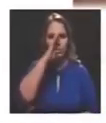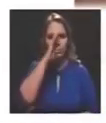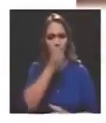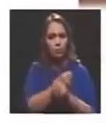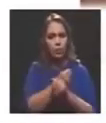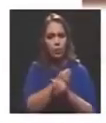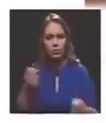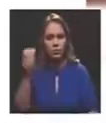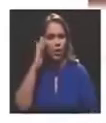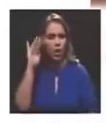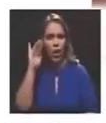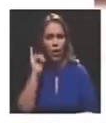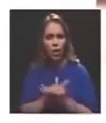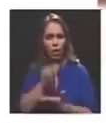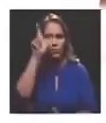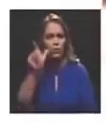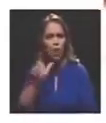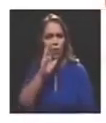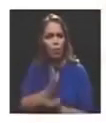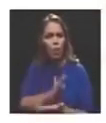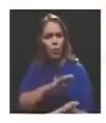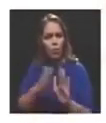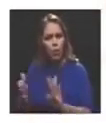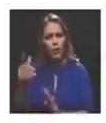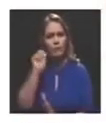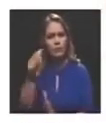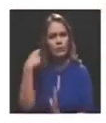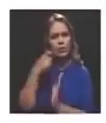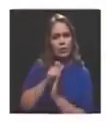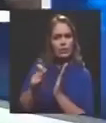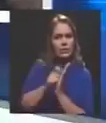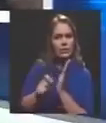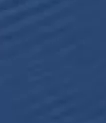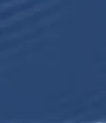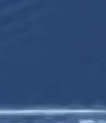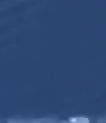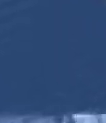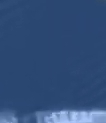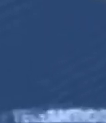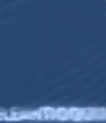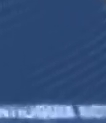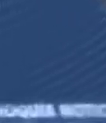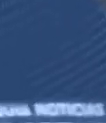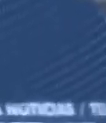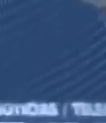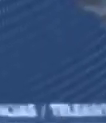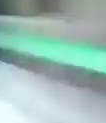de la pérdida de Fernando Gaitán, un genio de la escritura para televisión.